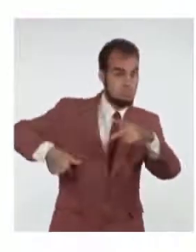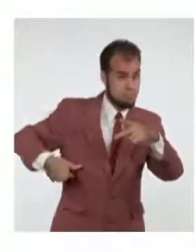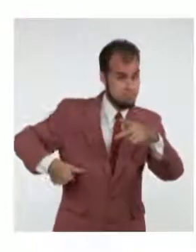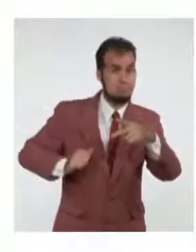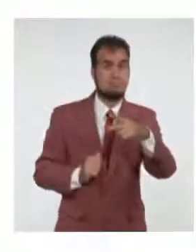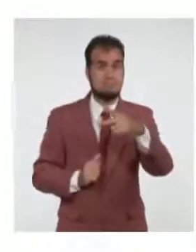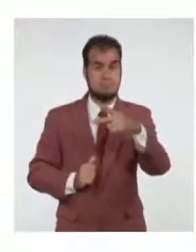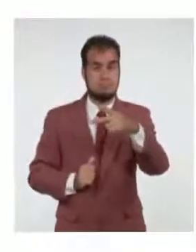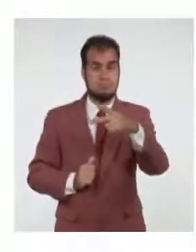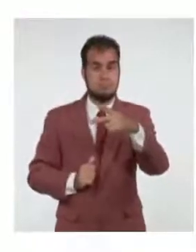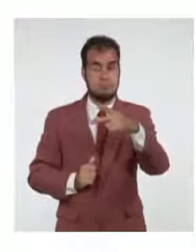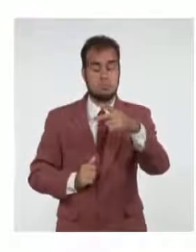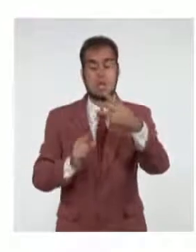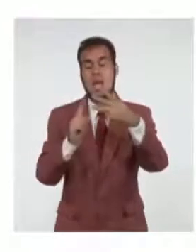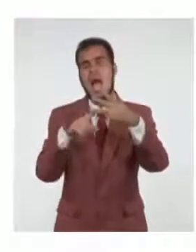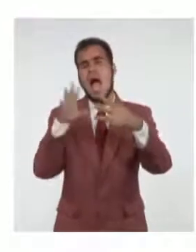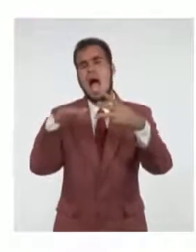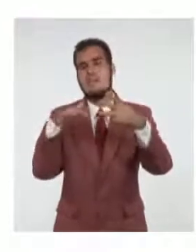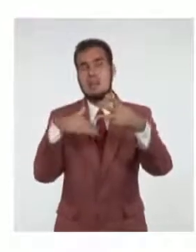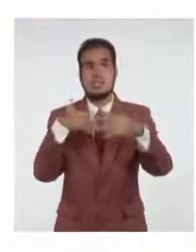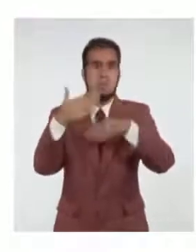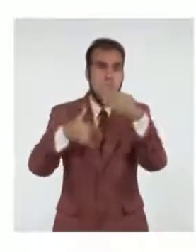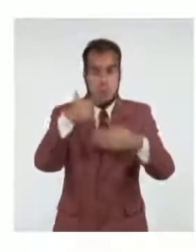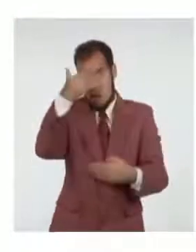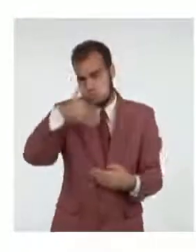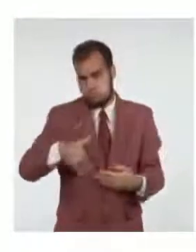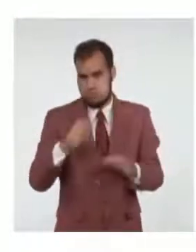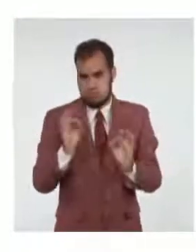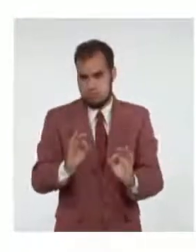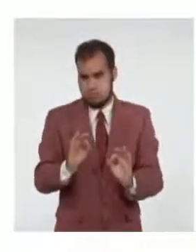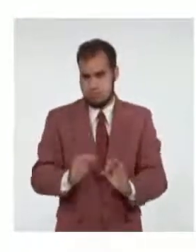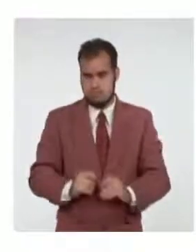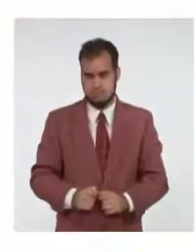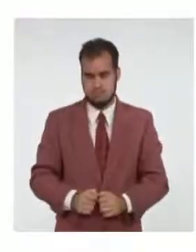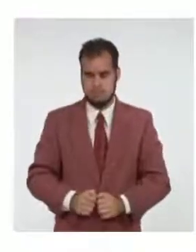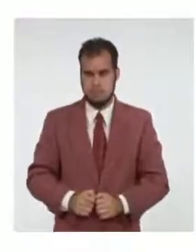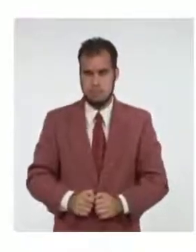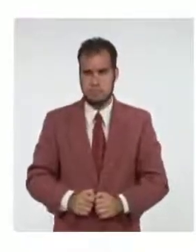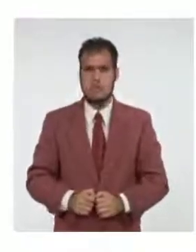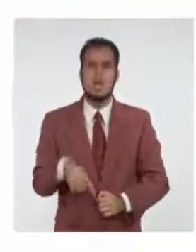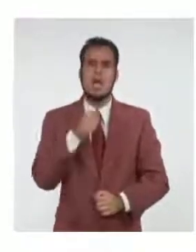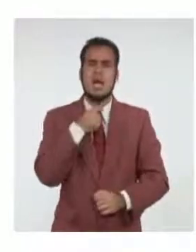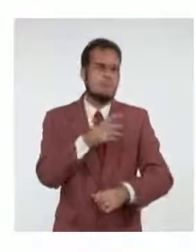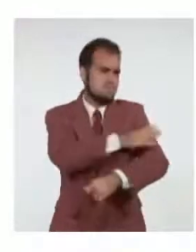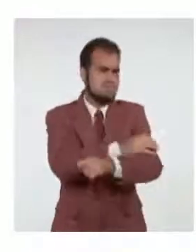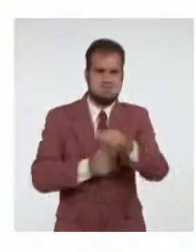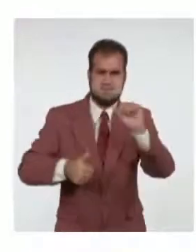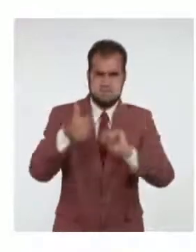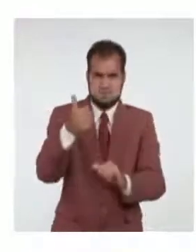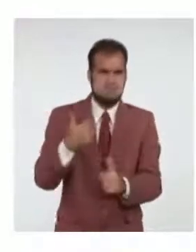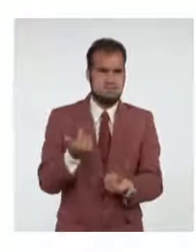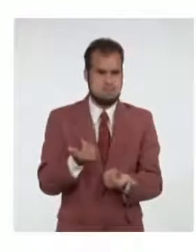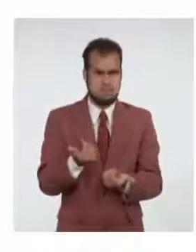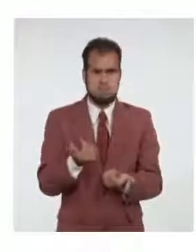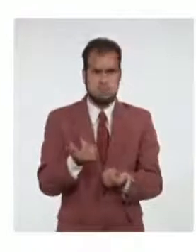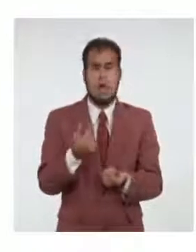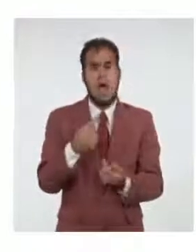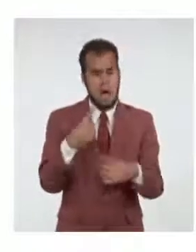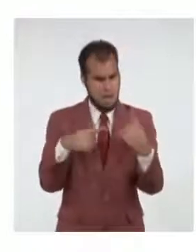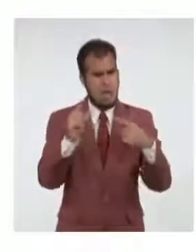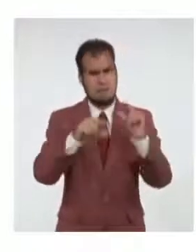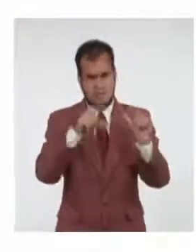algunas malformaciones, o algunas enfermedades, hipertensión arterial que lo tenemos, niños con